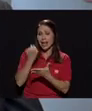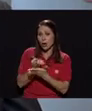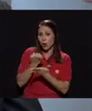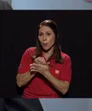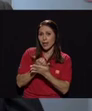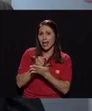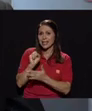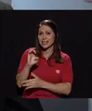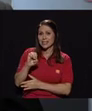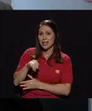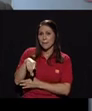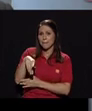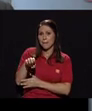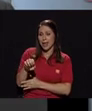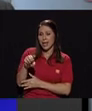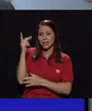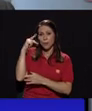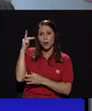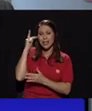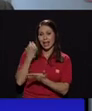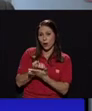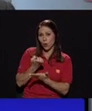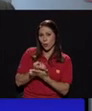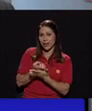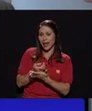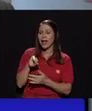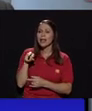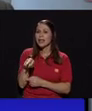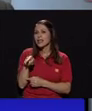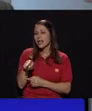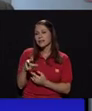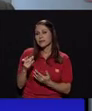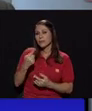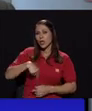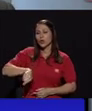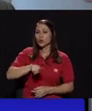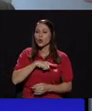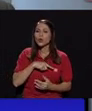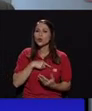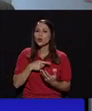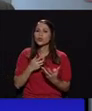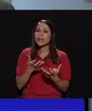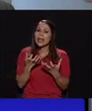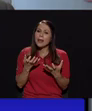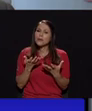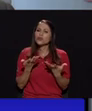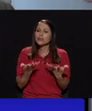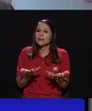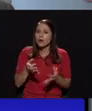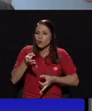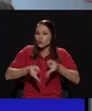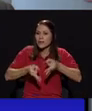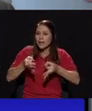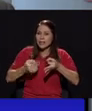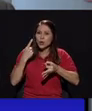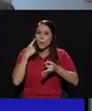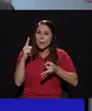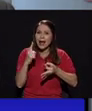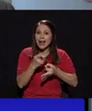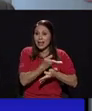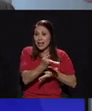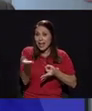el SIMPE es política económica y es, digamos, economía, y en ese sentido lo que tenemos que encontrar es justificación para que